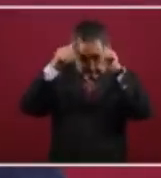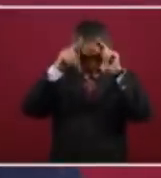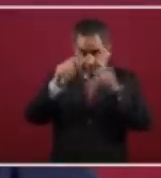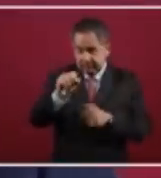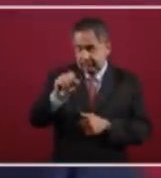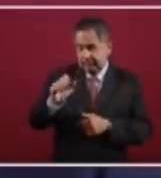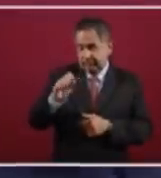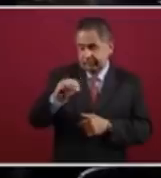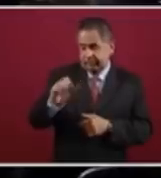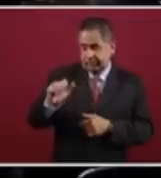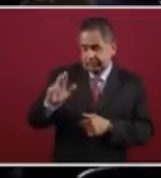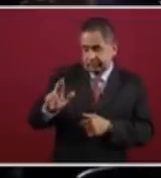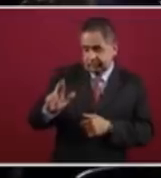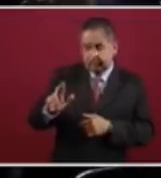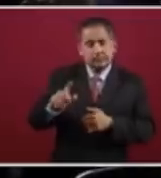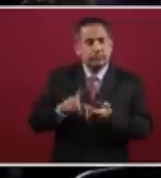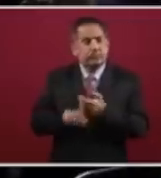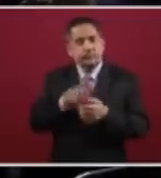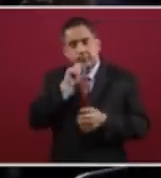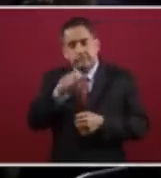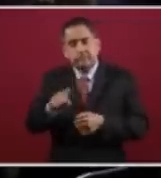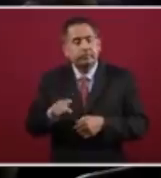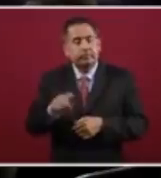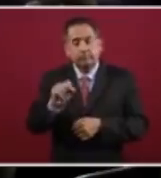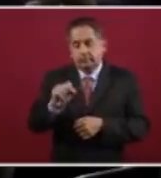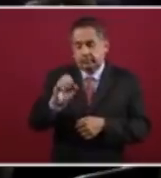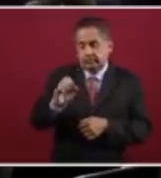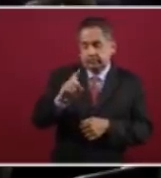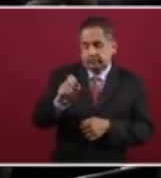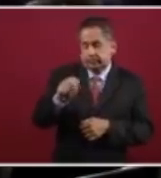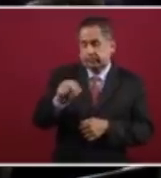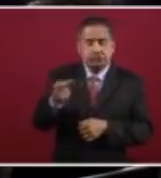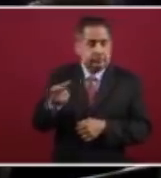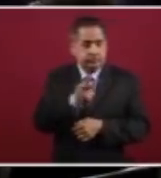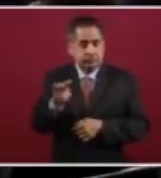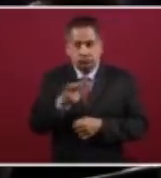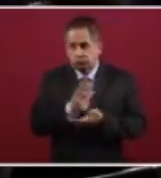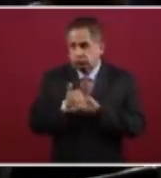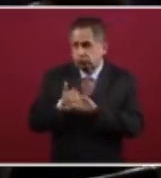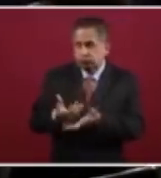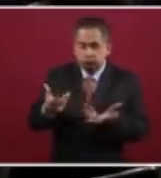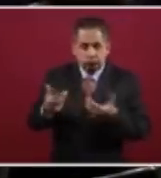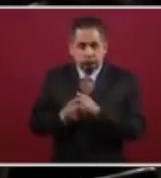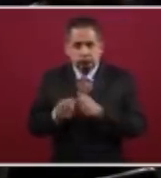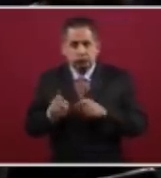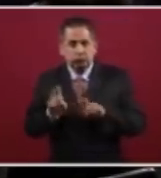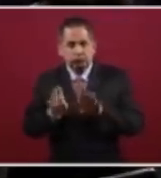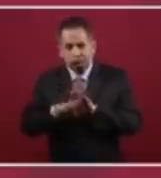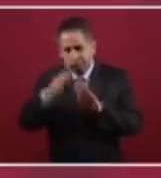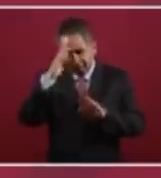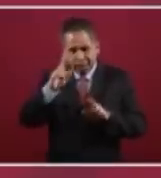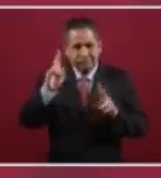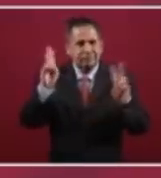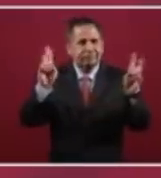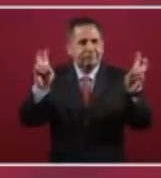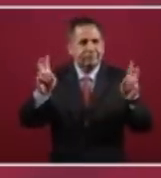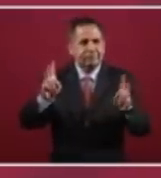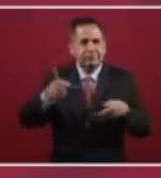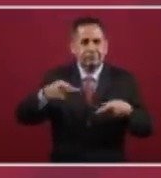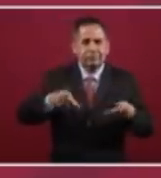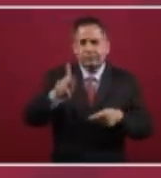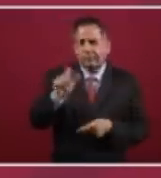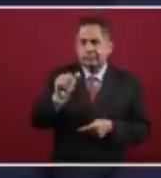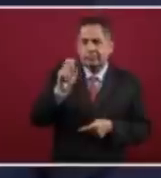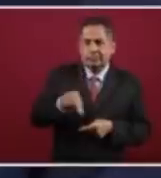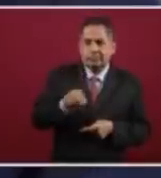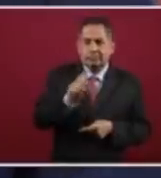y de la Secretaría de la Defensa, que aplican el plan DN3 y son los